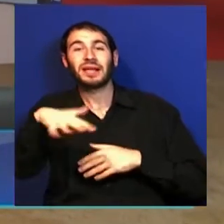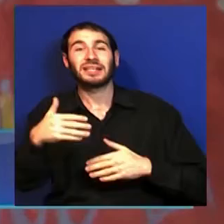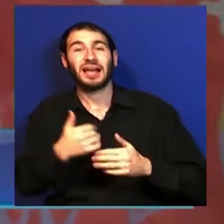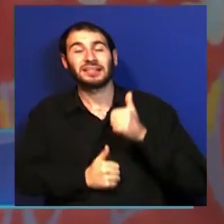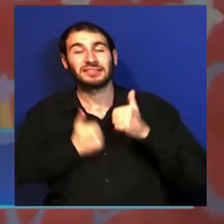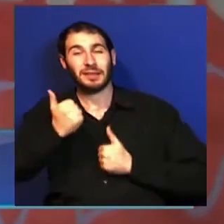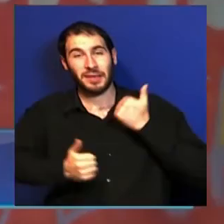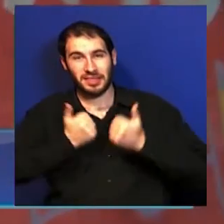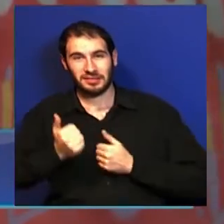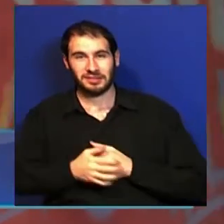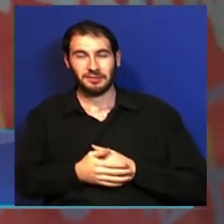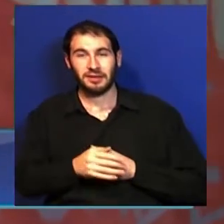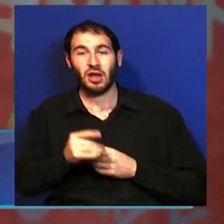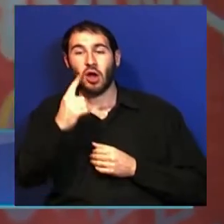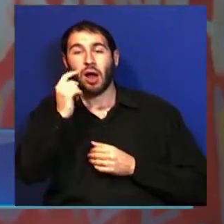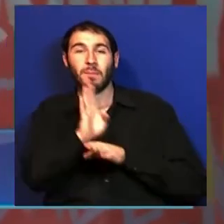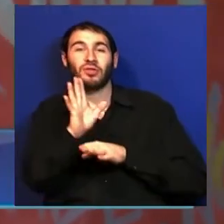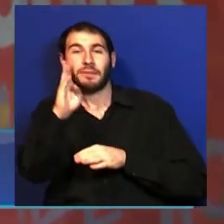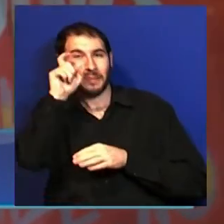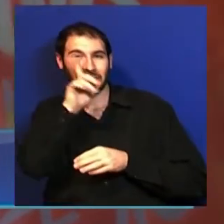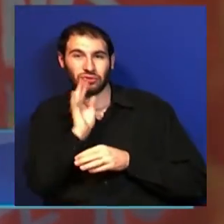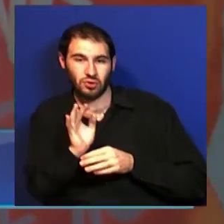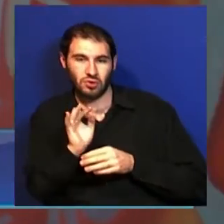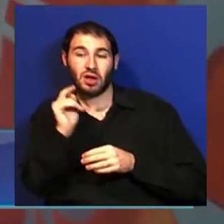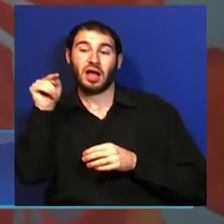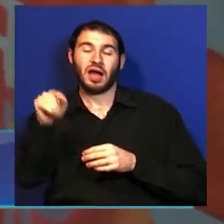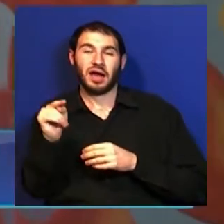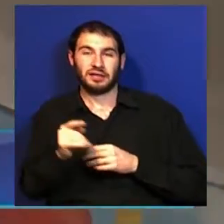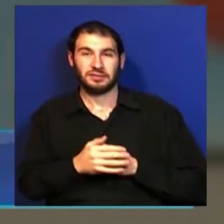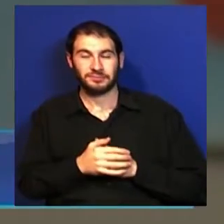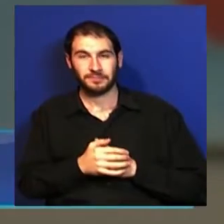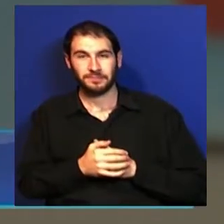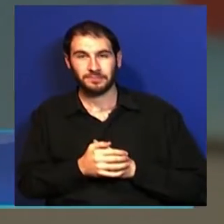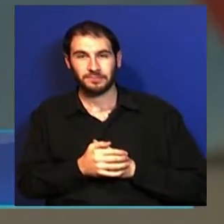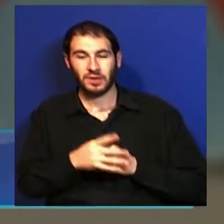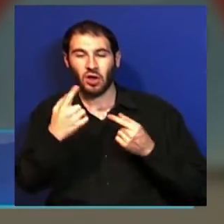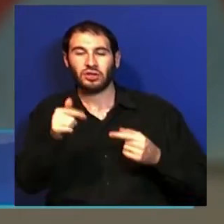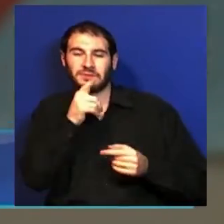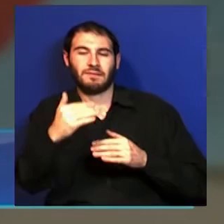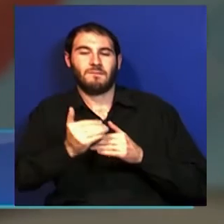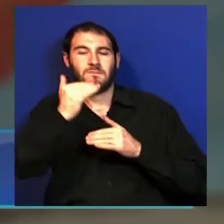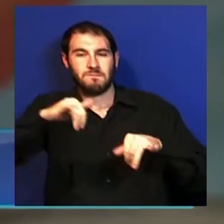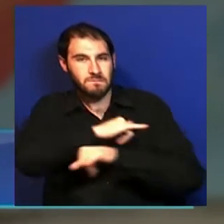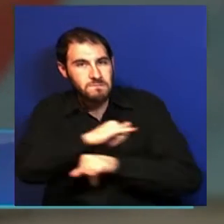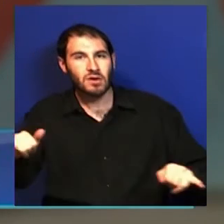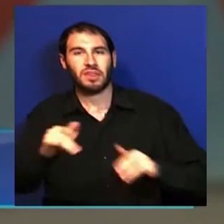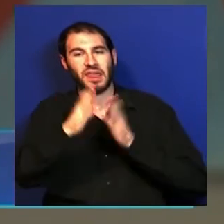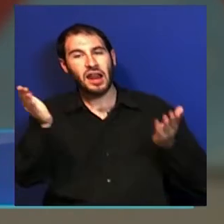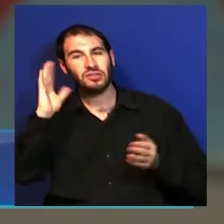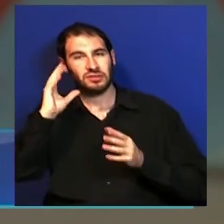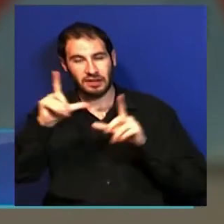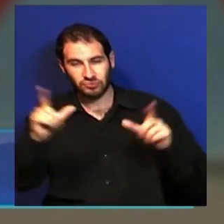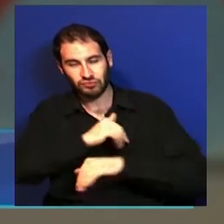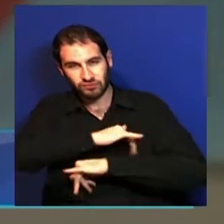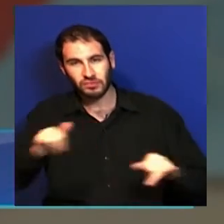en el Beto. Bueno, a partir de ese caso, digamos, como que bueno, tuvo como mucha trascendencia mediática.